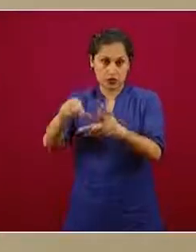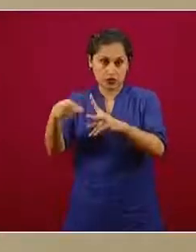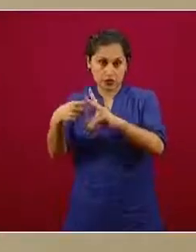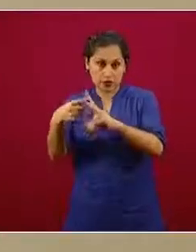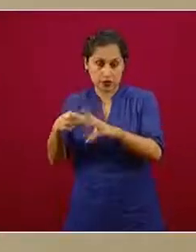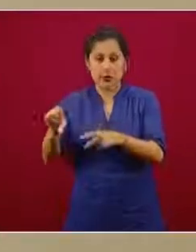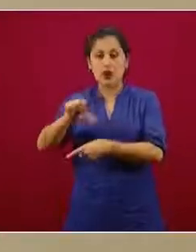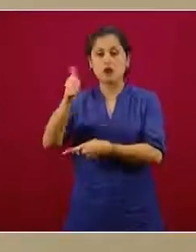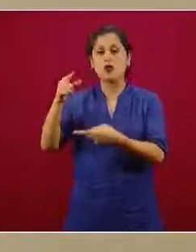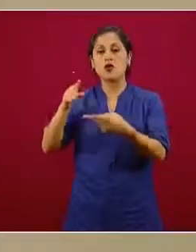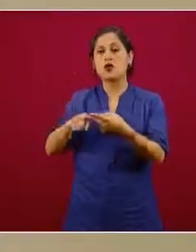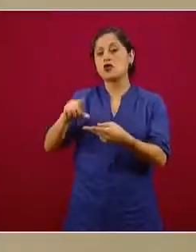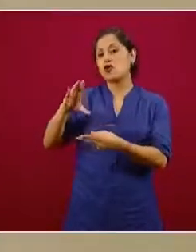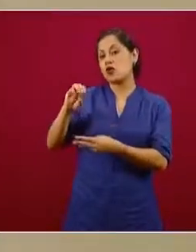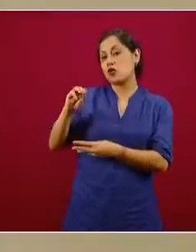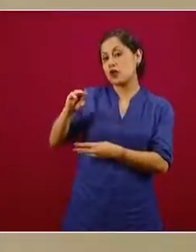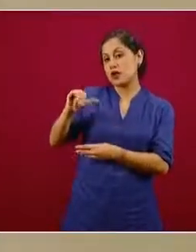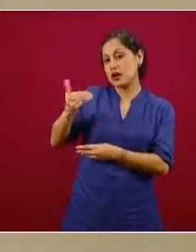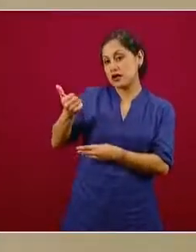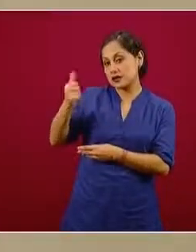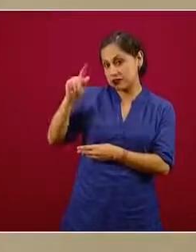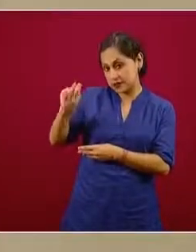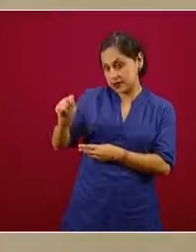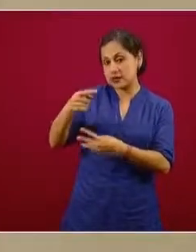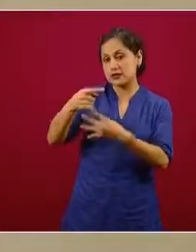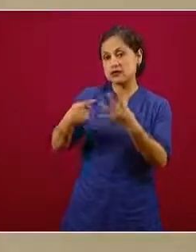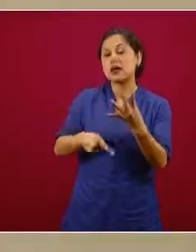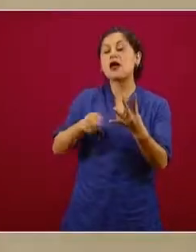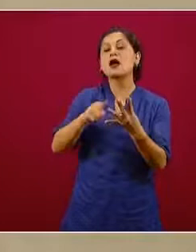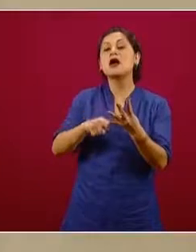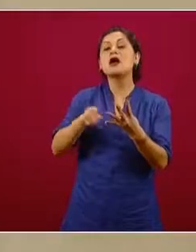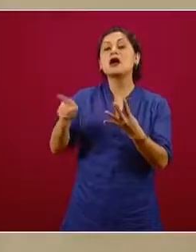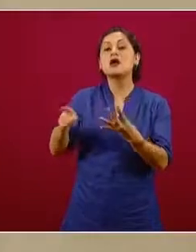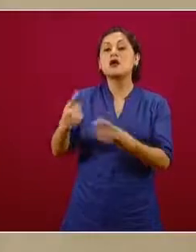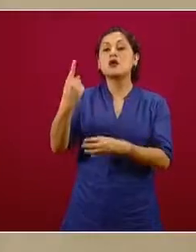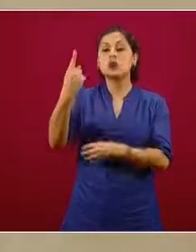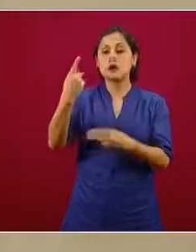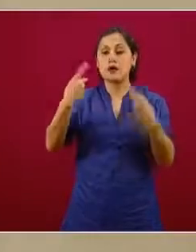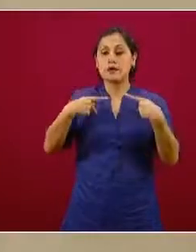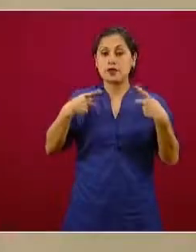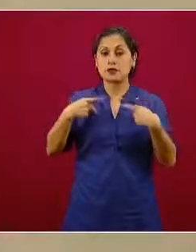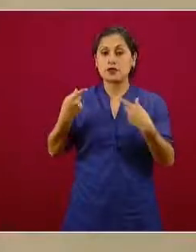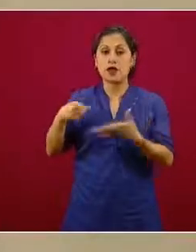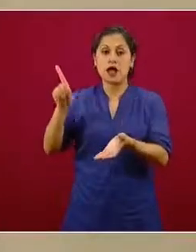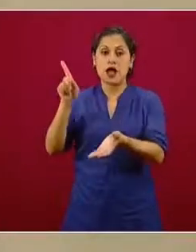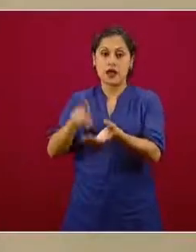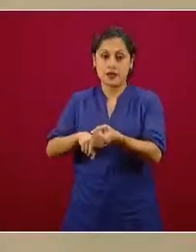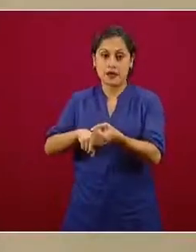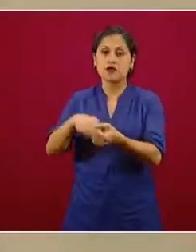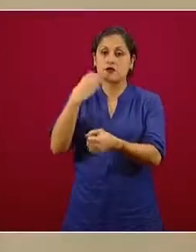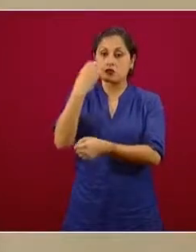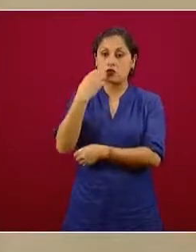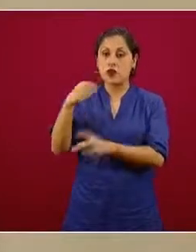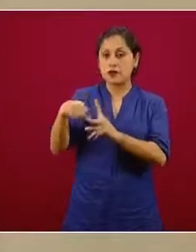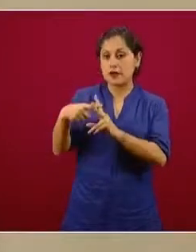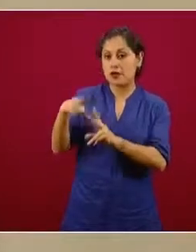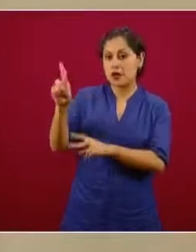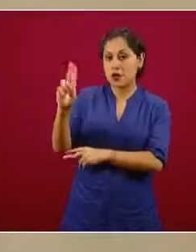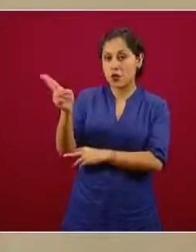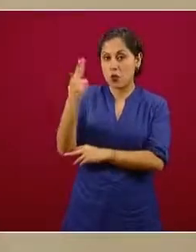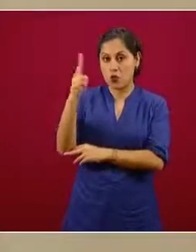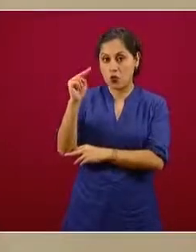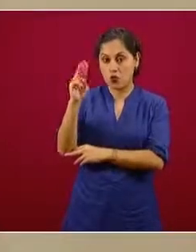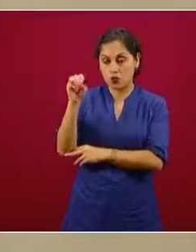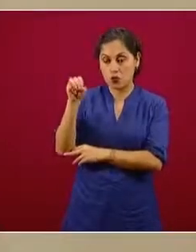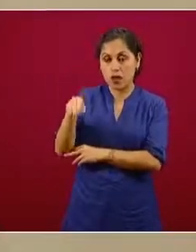CONACYT, y un colega del Instituto de Matemáticas de la UNAM. Y este grupo AMA nos hacen el